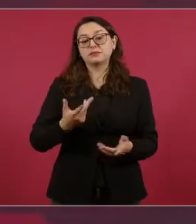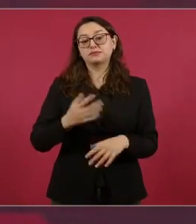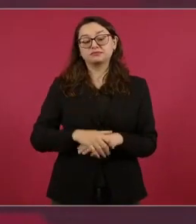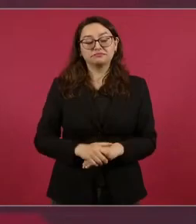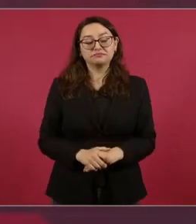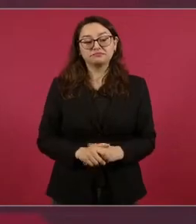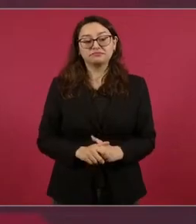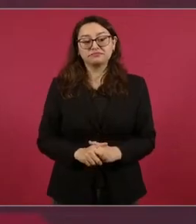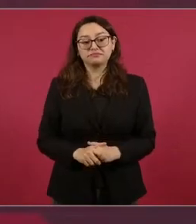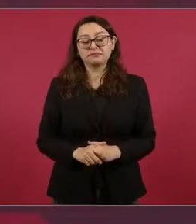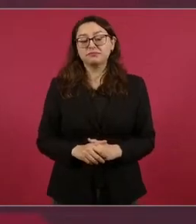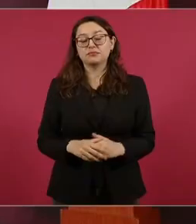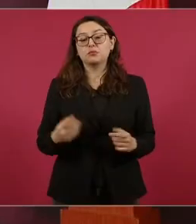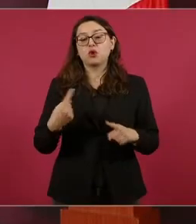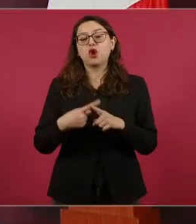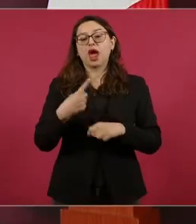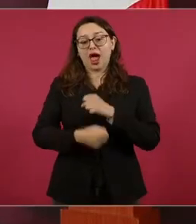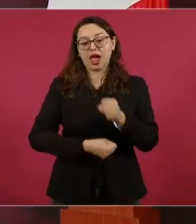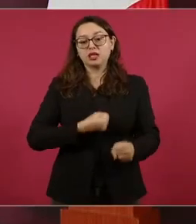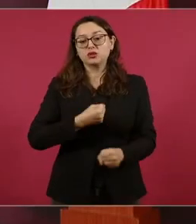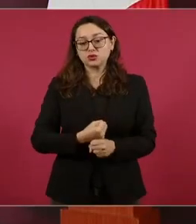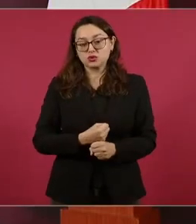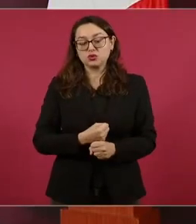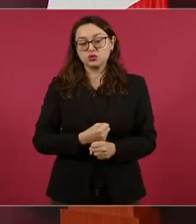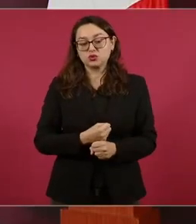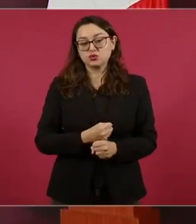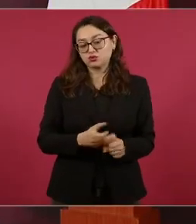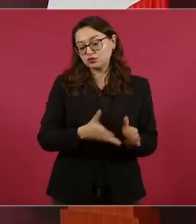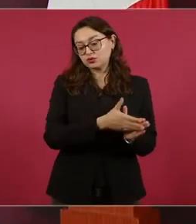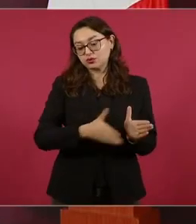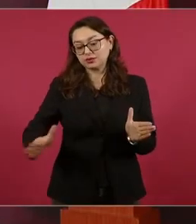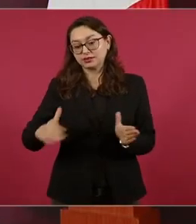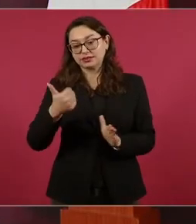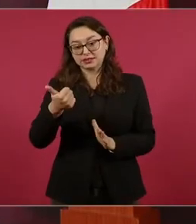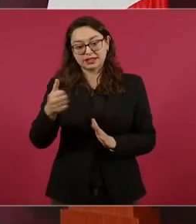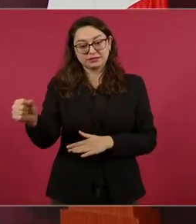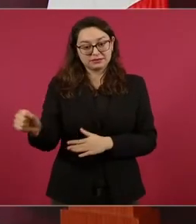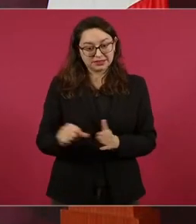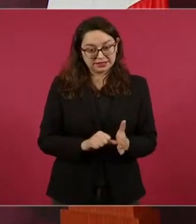temporada pero si es algo